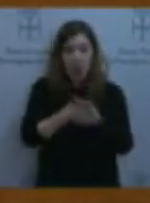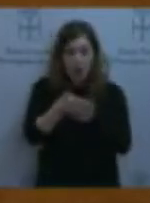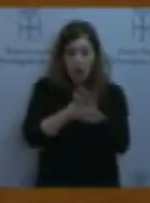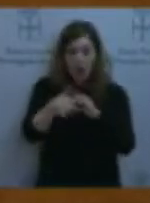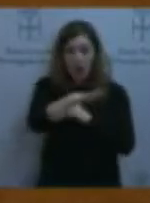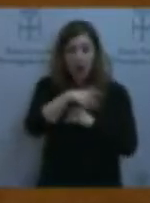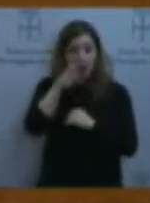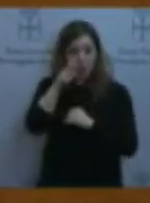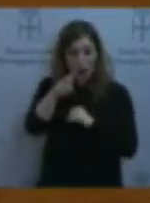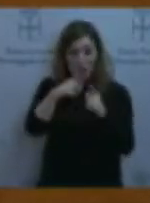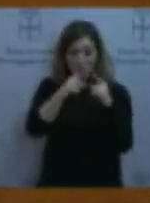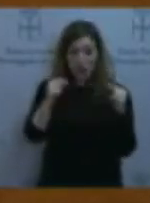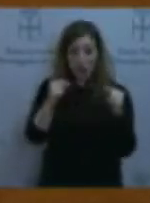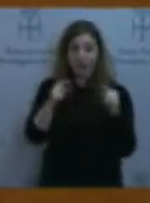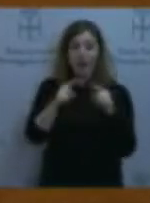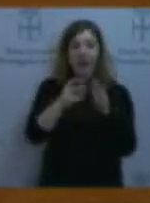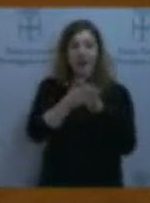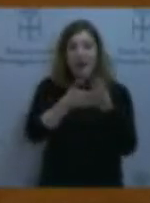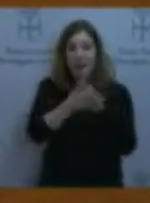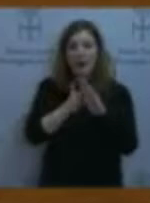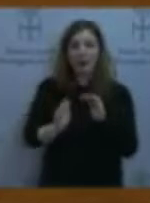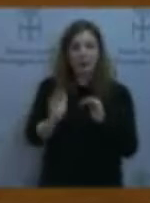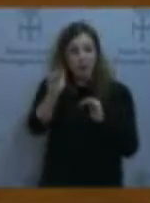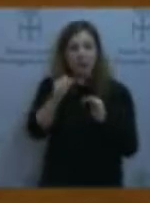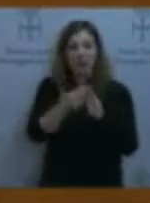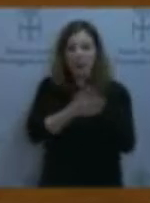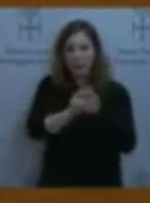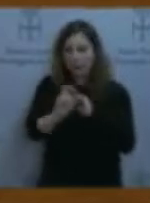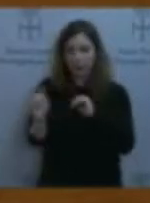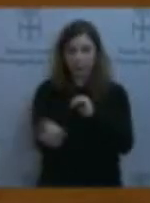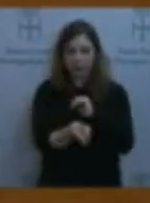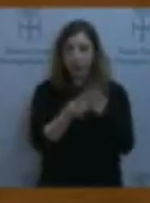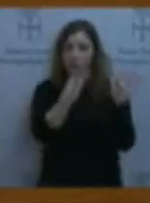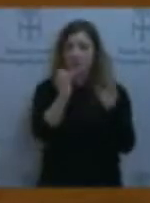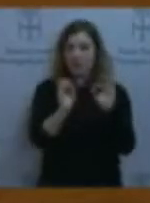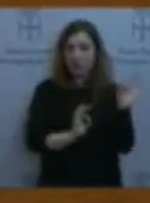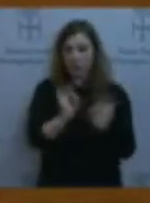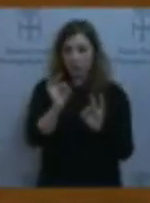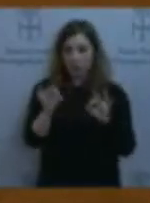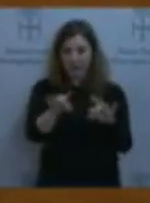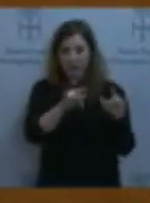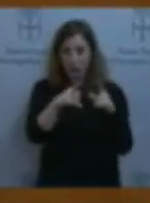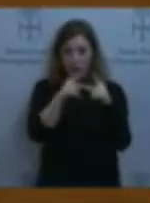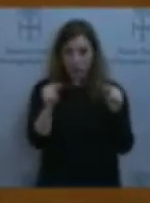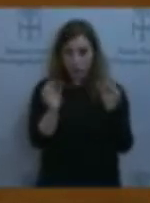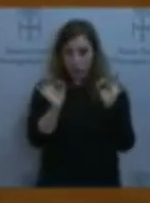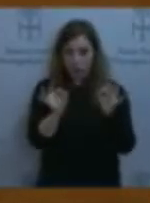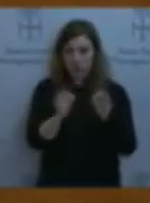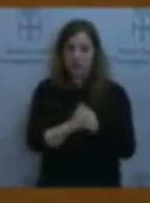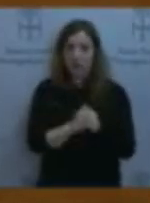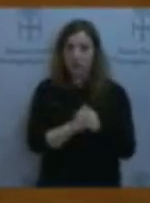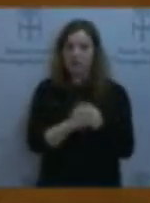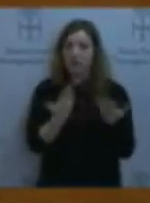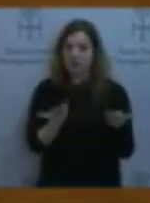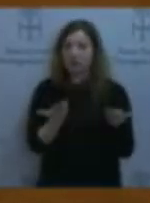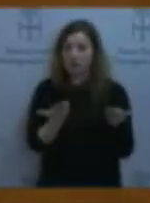del monte, y falar del 80% del territorio, que donde se enfoca esta propuesta.